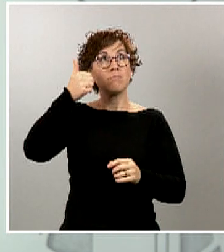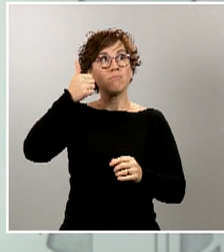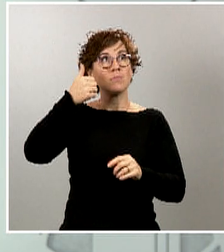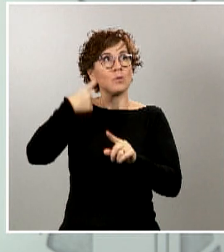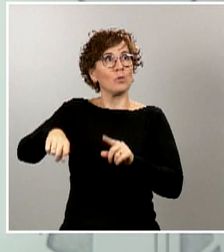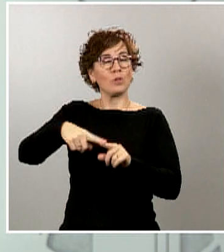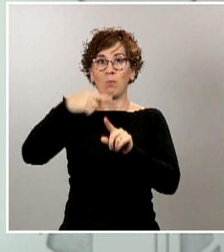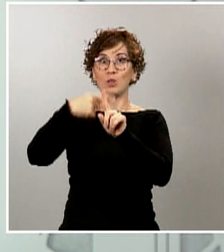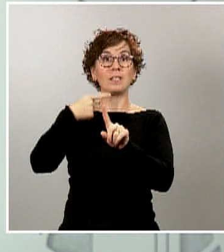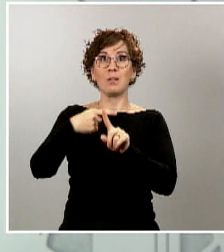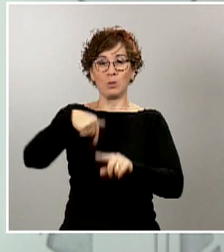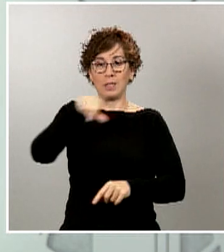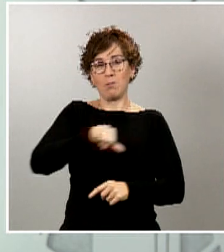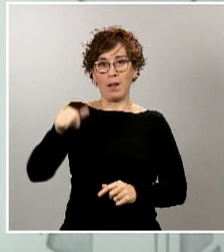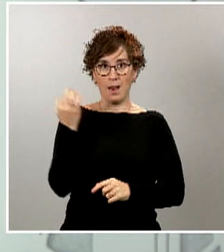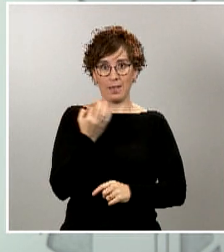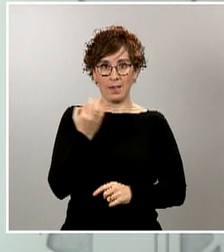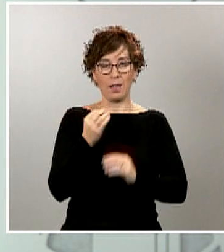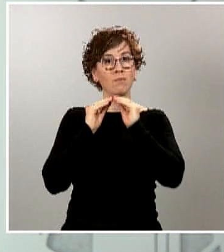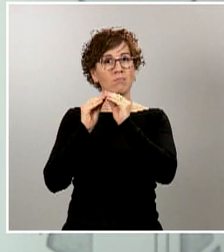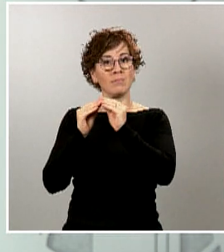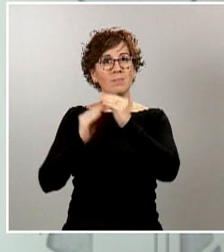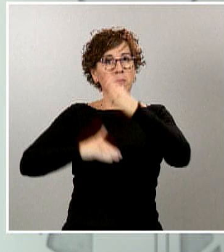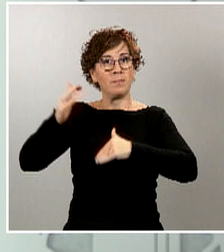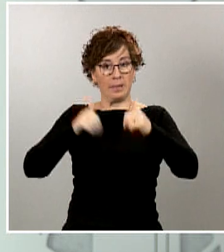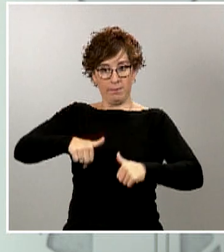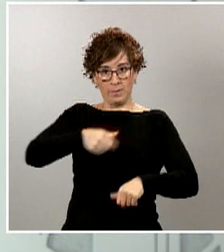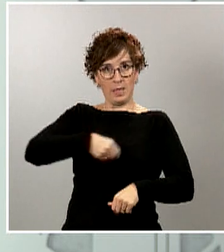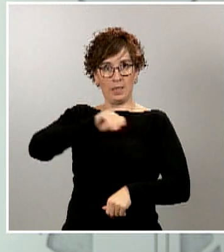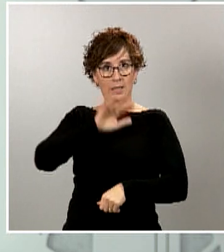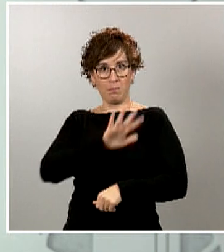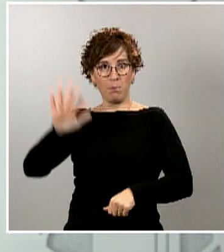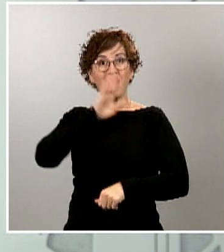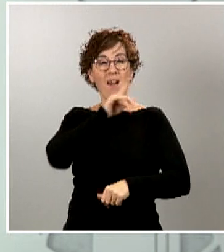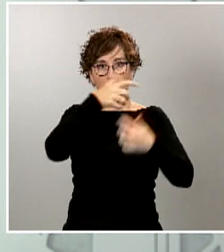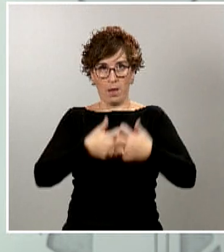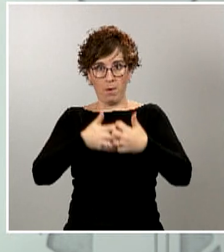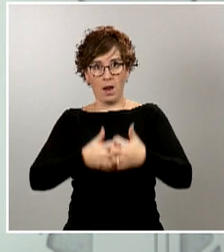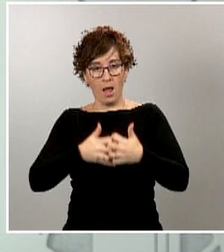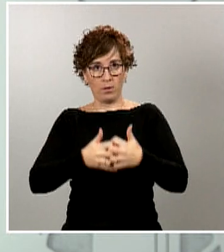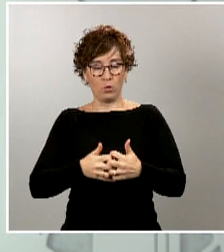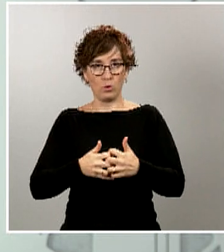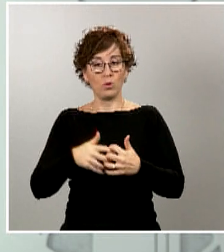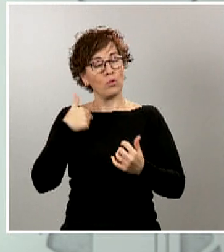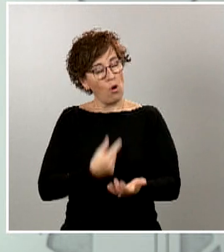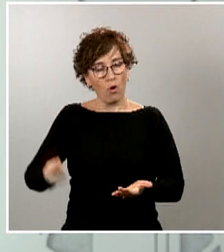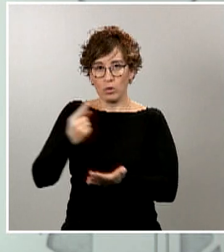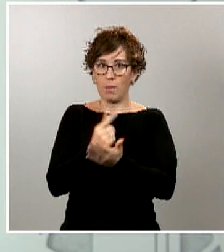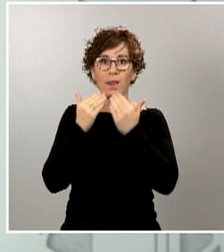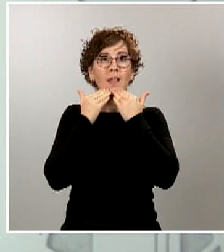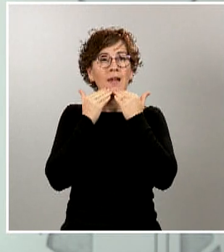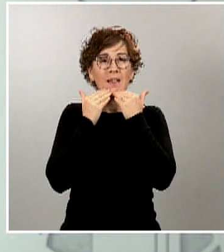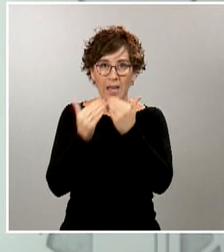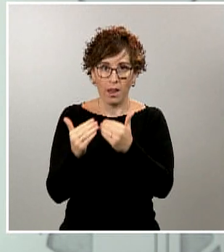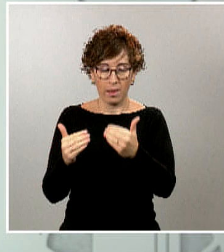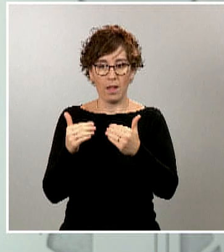ha sido la fabricación nacional de estos aparatos. Quiero volver a agradecer el trabajo hecho por todo el conjunto del